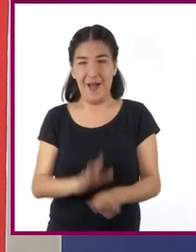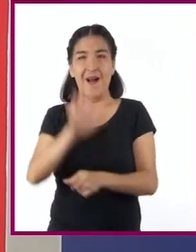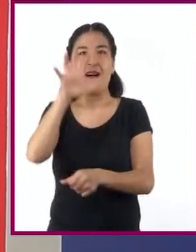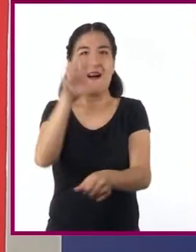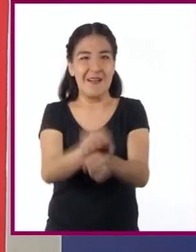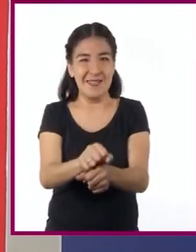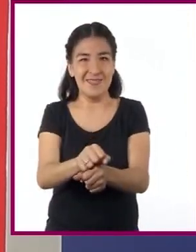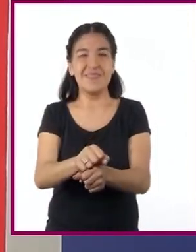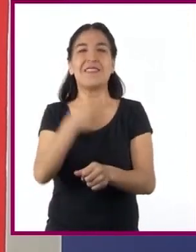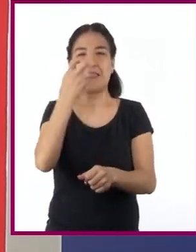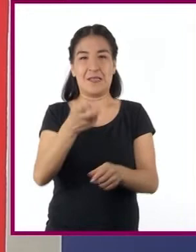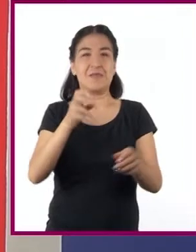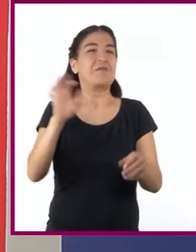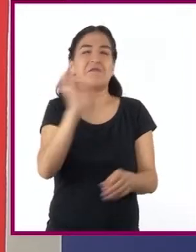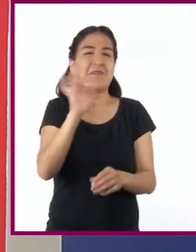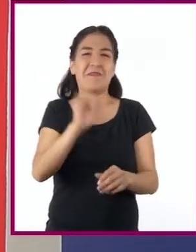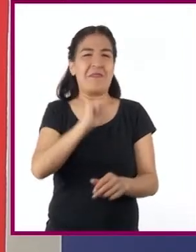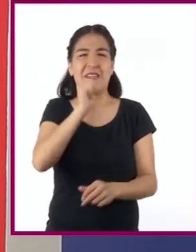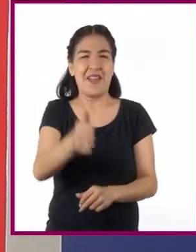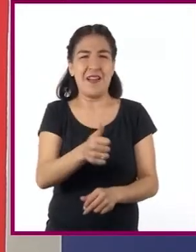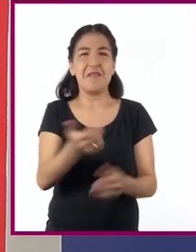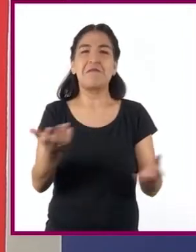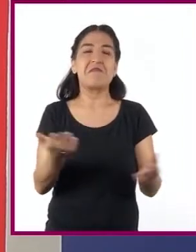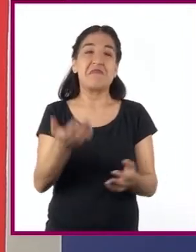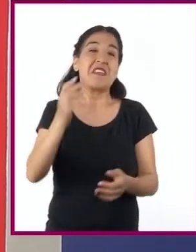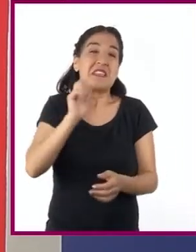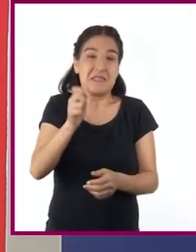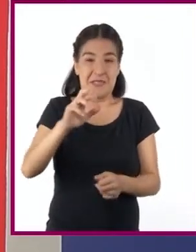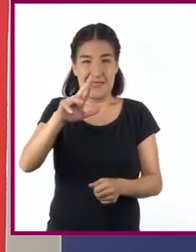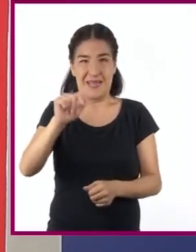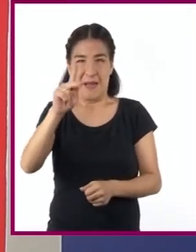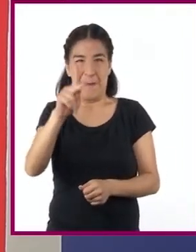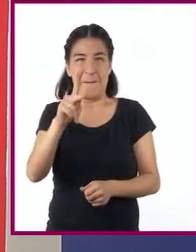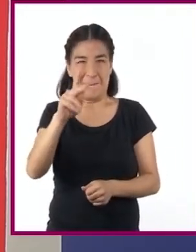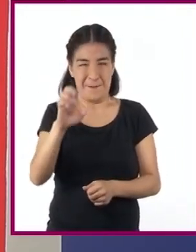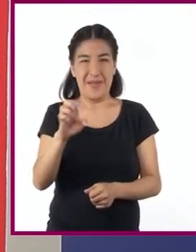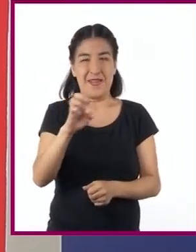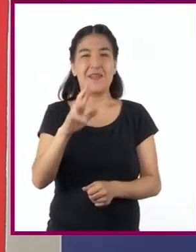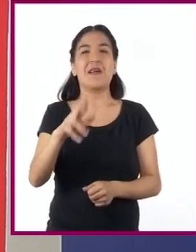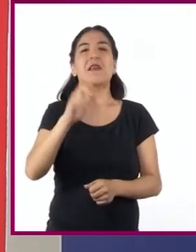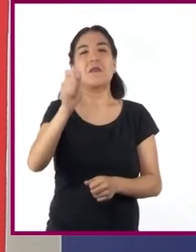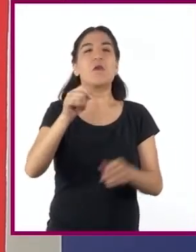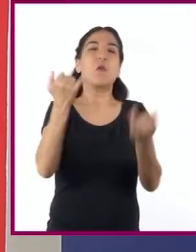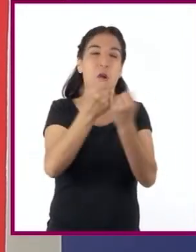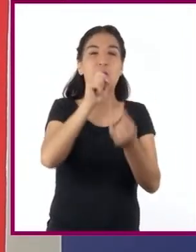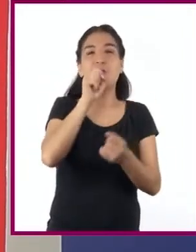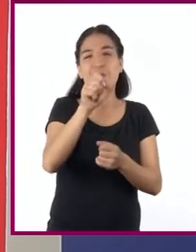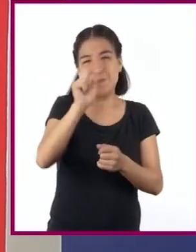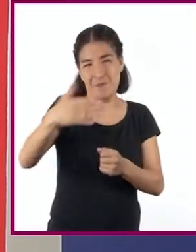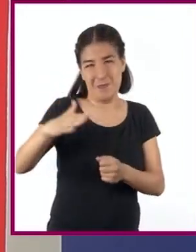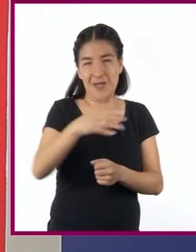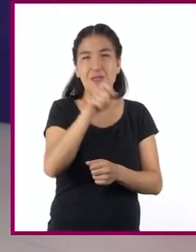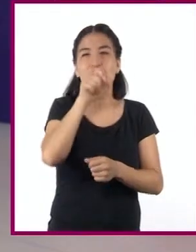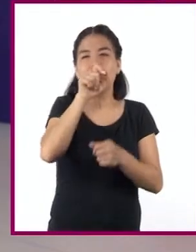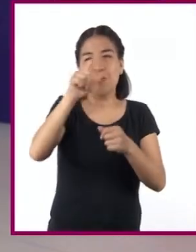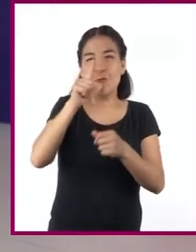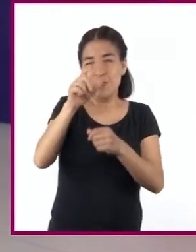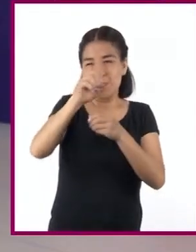especie, pues sin este mecanismo, probablemente el pez rape o pez linterna se hubiera extinguido hace